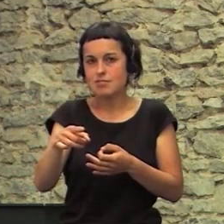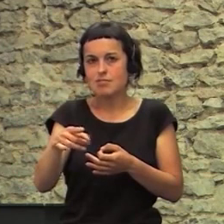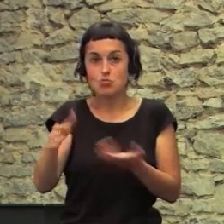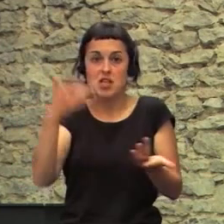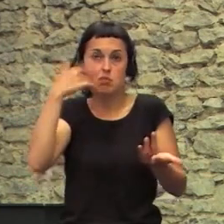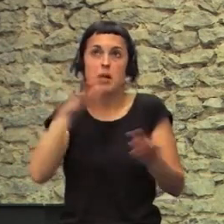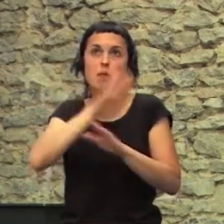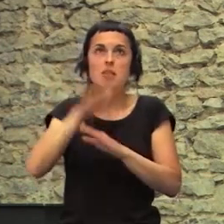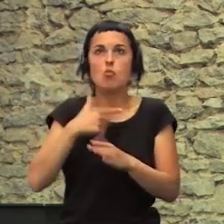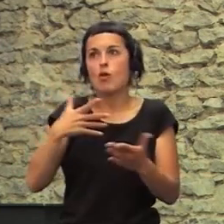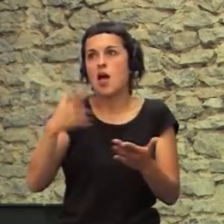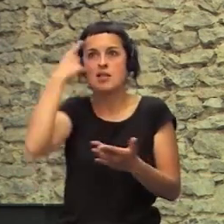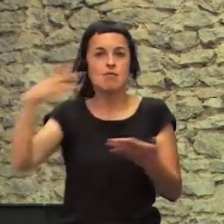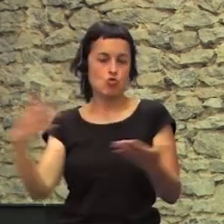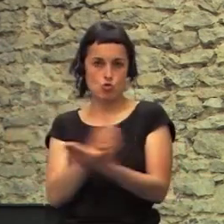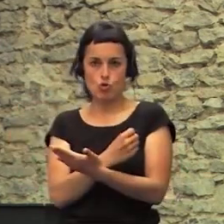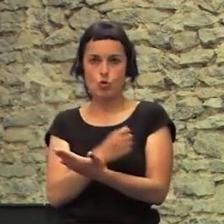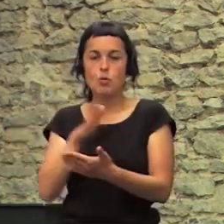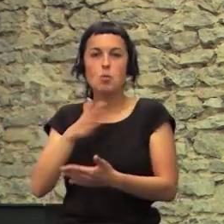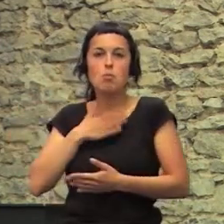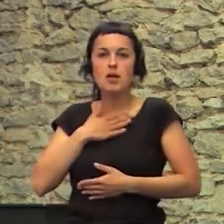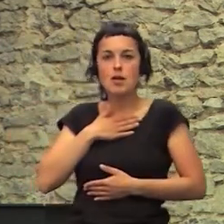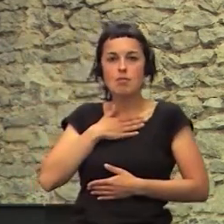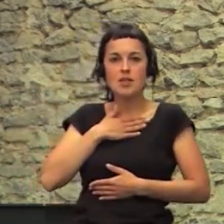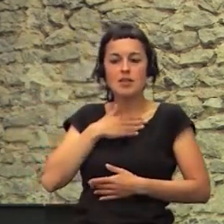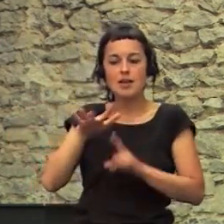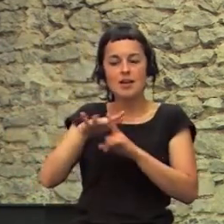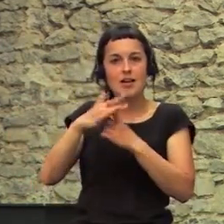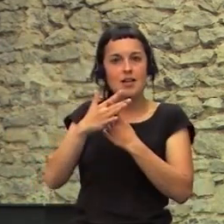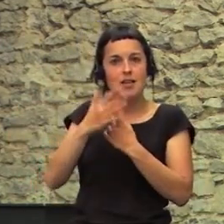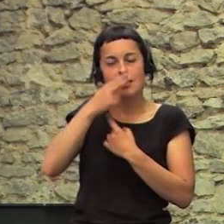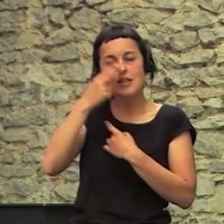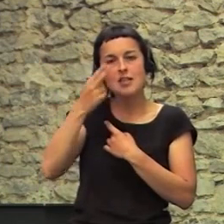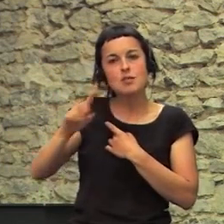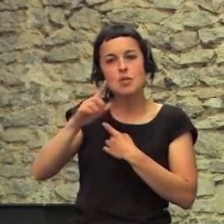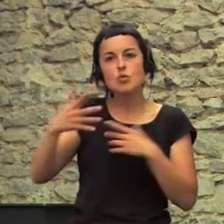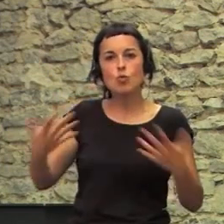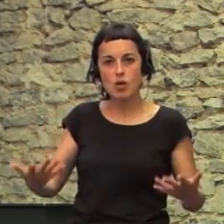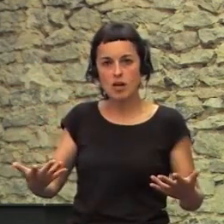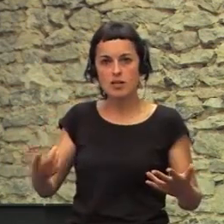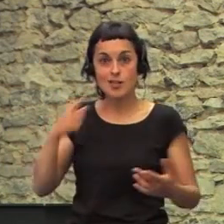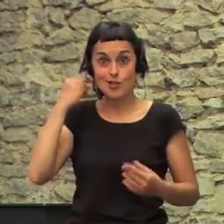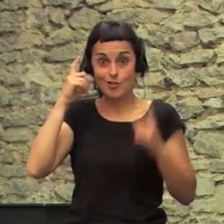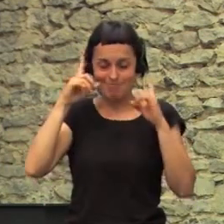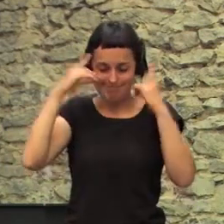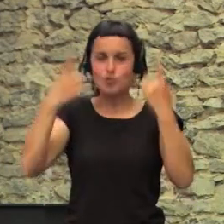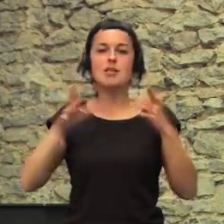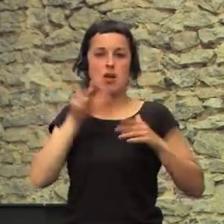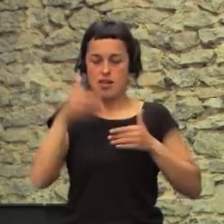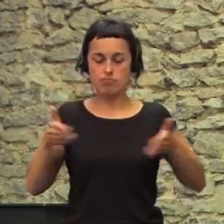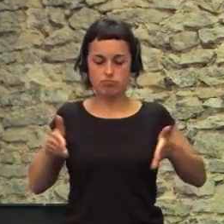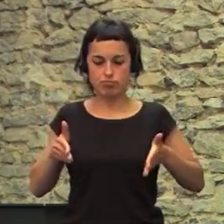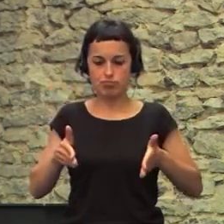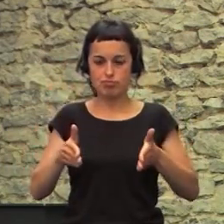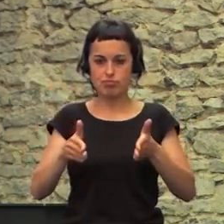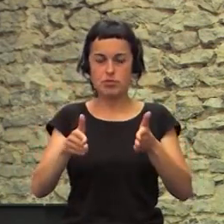saber. Pero para mí lo interesante de esta realidad ha sido que cuando te crees que vas a seguir una línea recta de aprender lo que es,